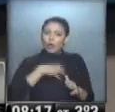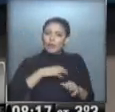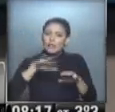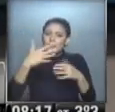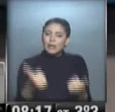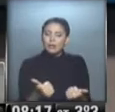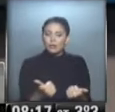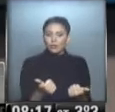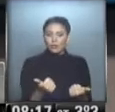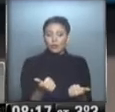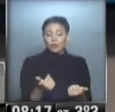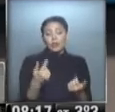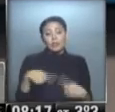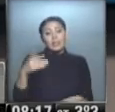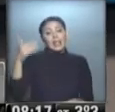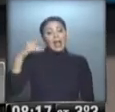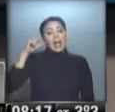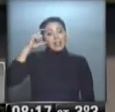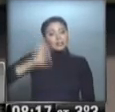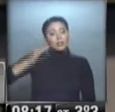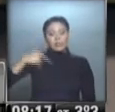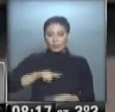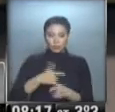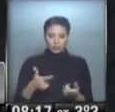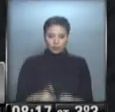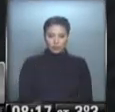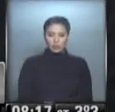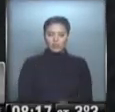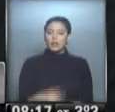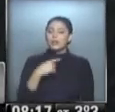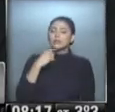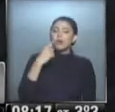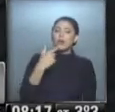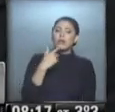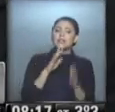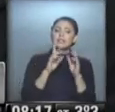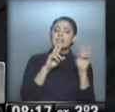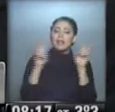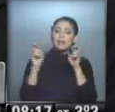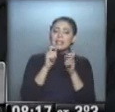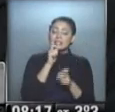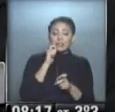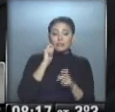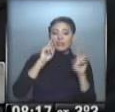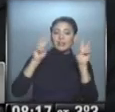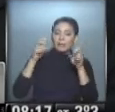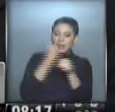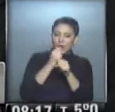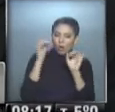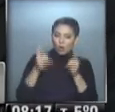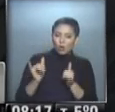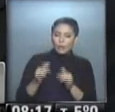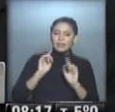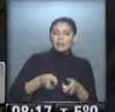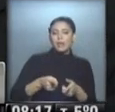de tener futuro, cosa que no tenían hace 10 años atrás. Secretario, yo planteo el tema de si este tema del empleo joven se